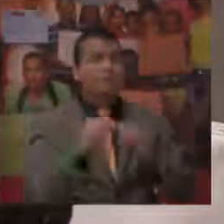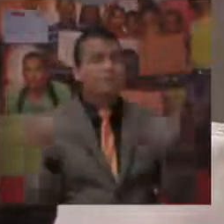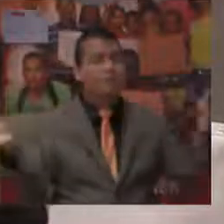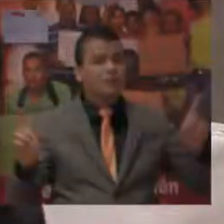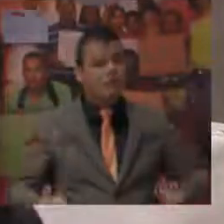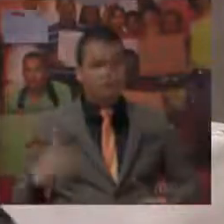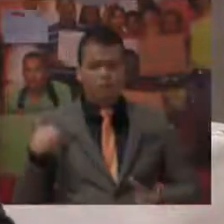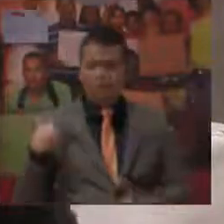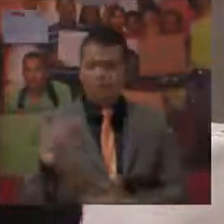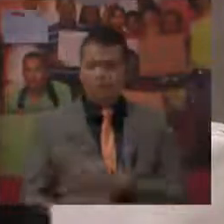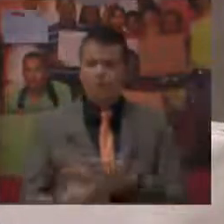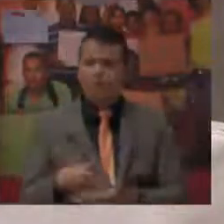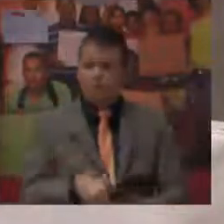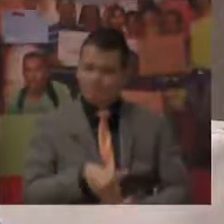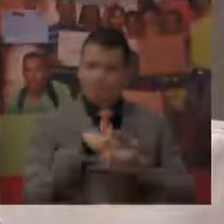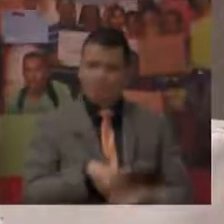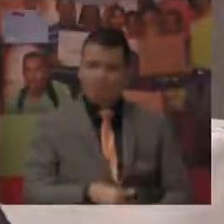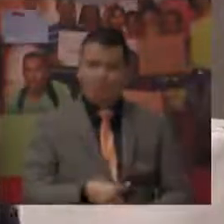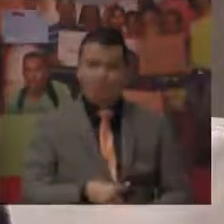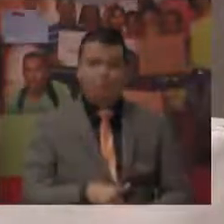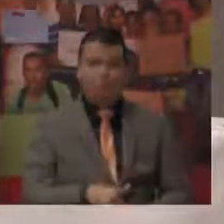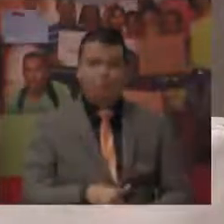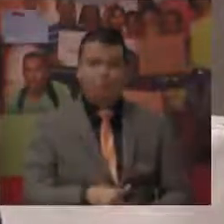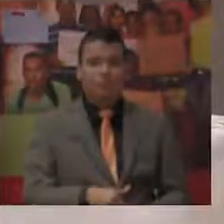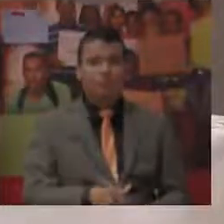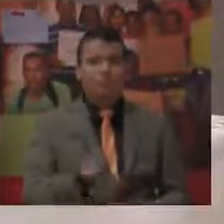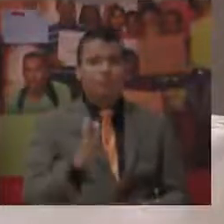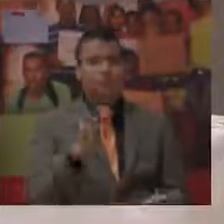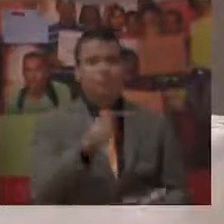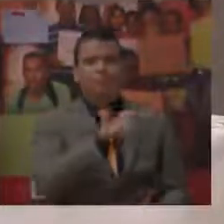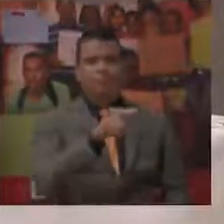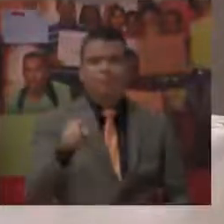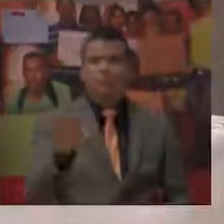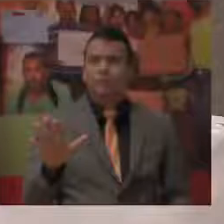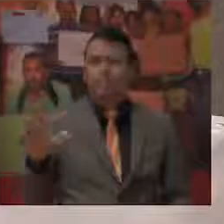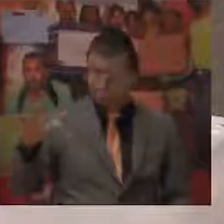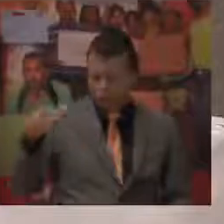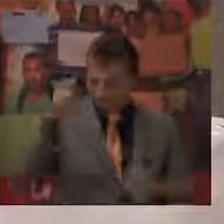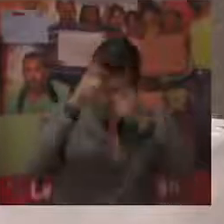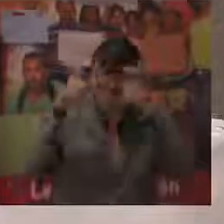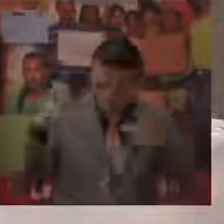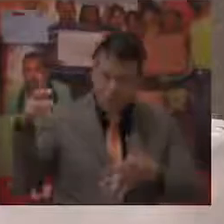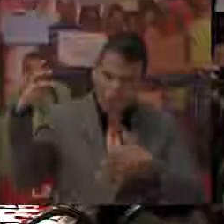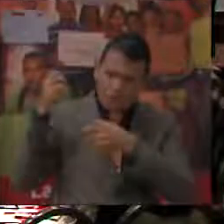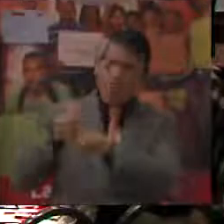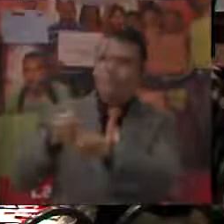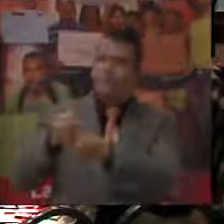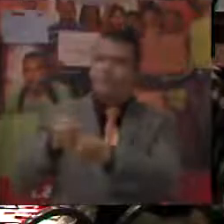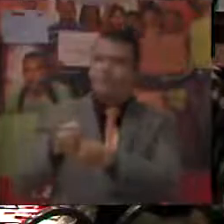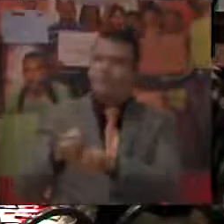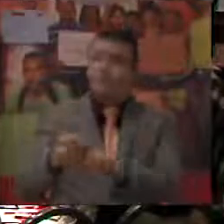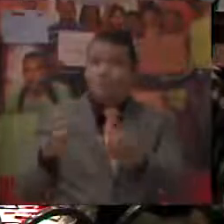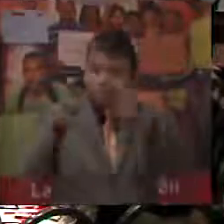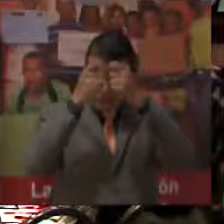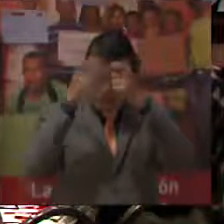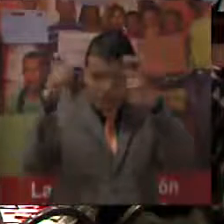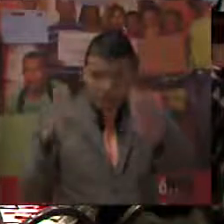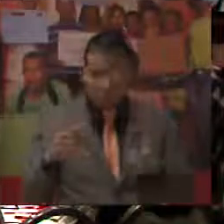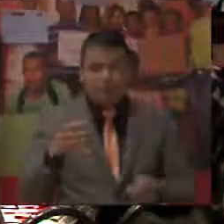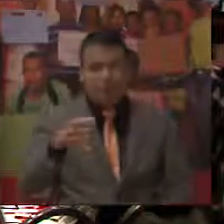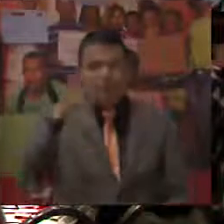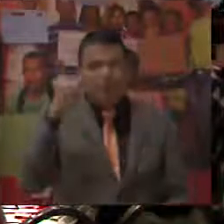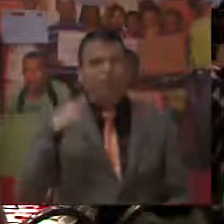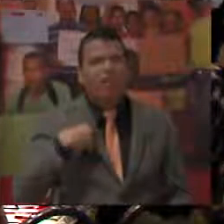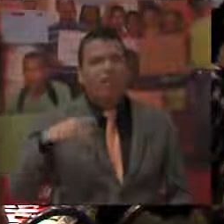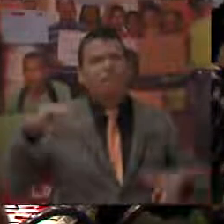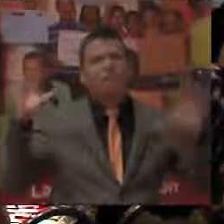vamos a ir fortaleciendo la seguridad jurídica y la confianza legítima del Estado. Un Estado que camine sin la confianza